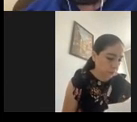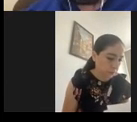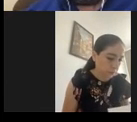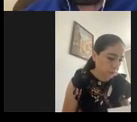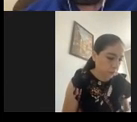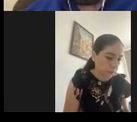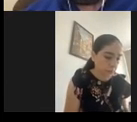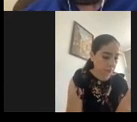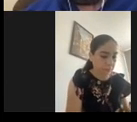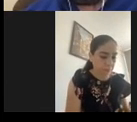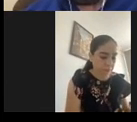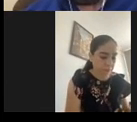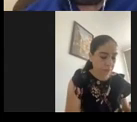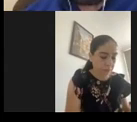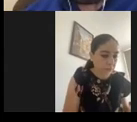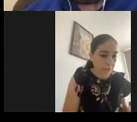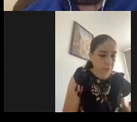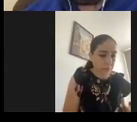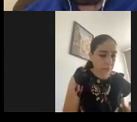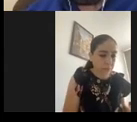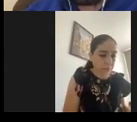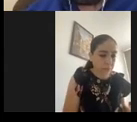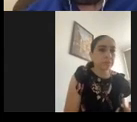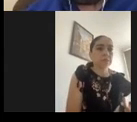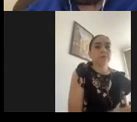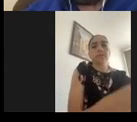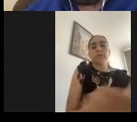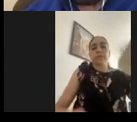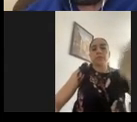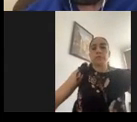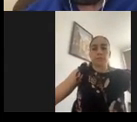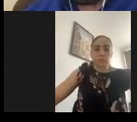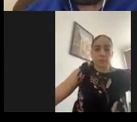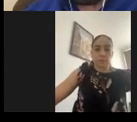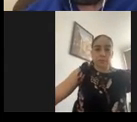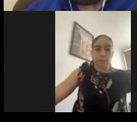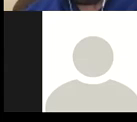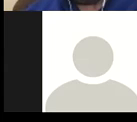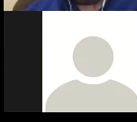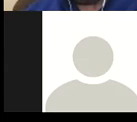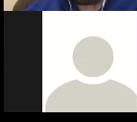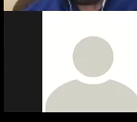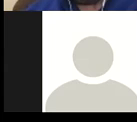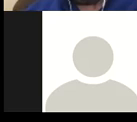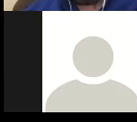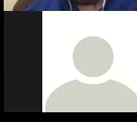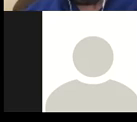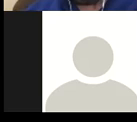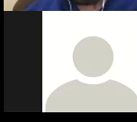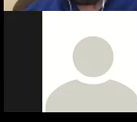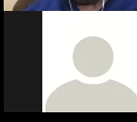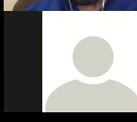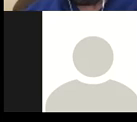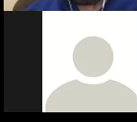calle incompleta, pues la plática empezó a surgir, decir, oye, ¿hay un reglamento para hacer una banqueta? O sea,